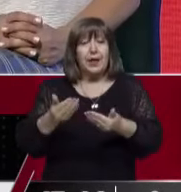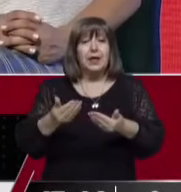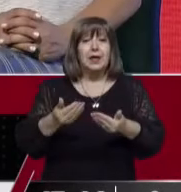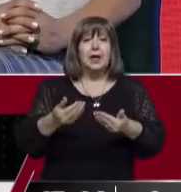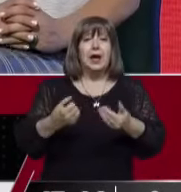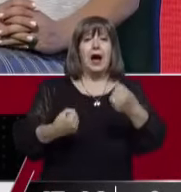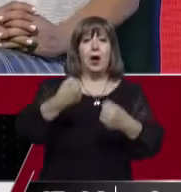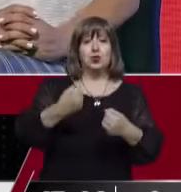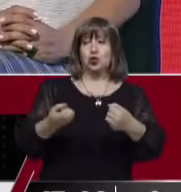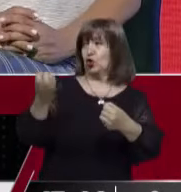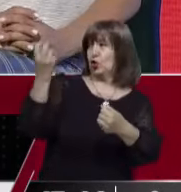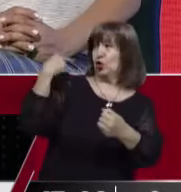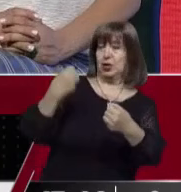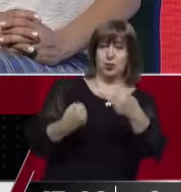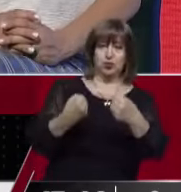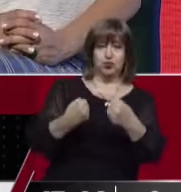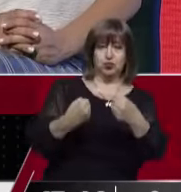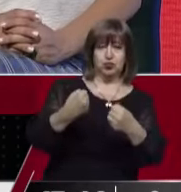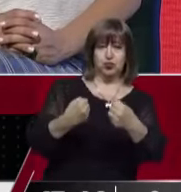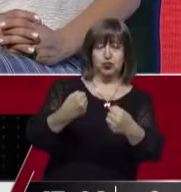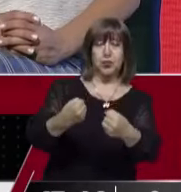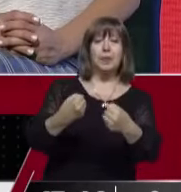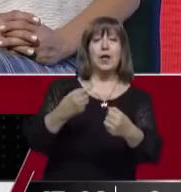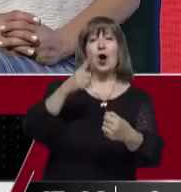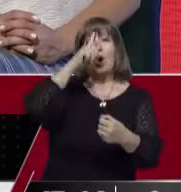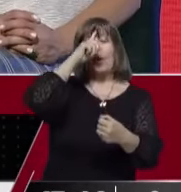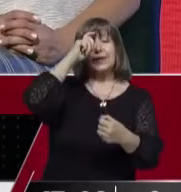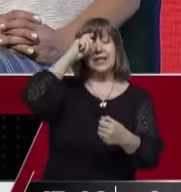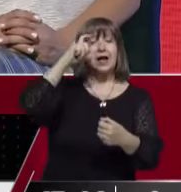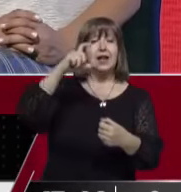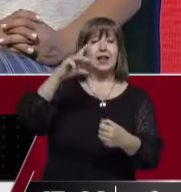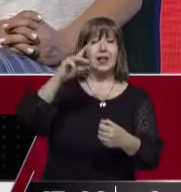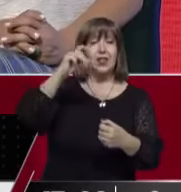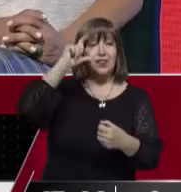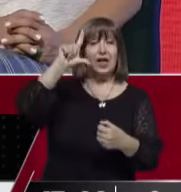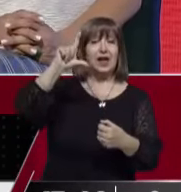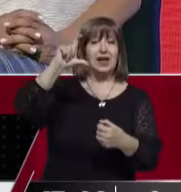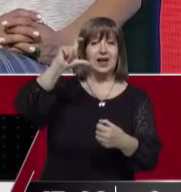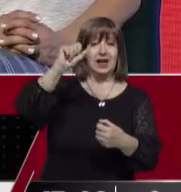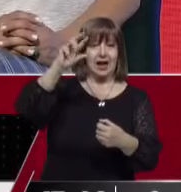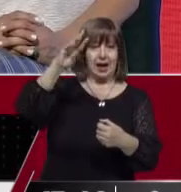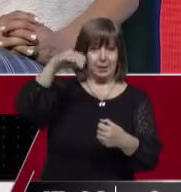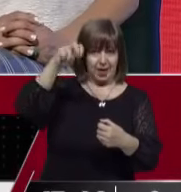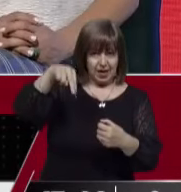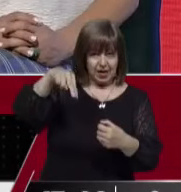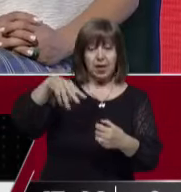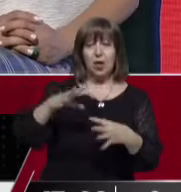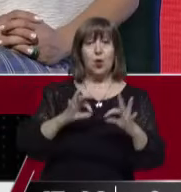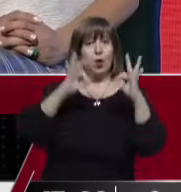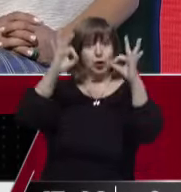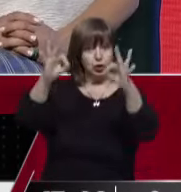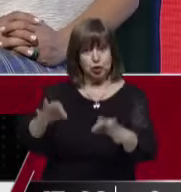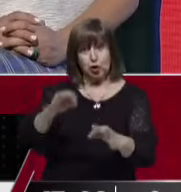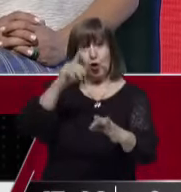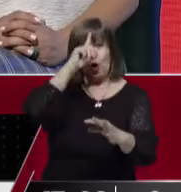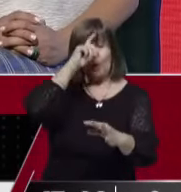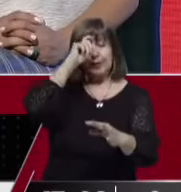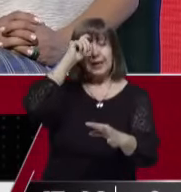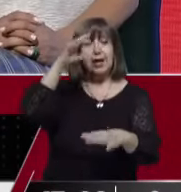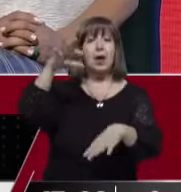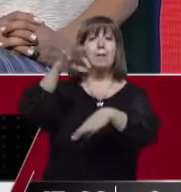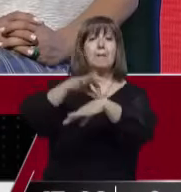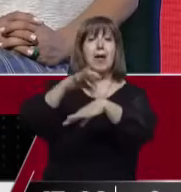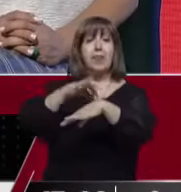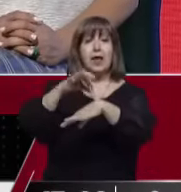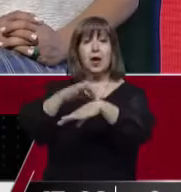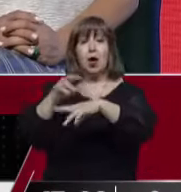tareas y sea testigo del procedimiento eh Para bueno justamente ratificar que las pruebas por ejemplo levantadas en el lugar del hecho